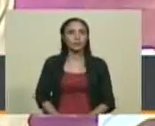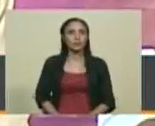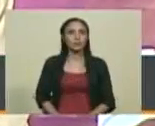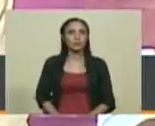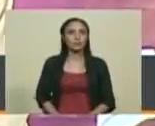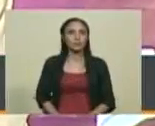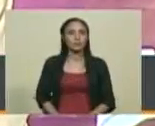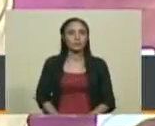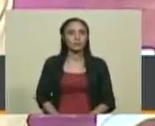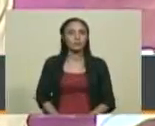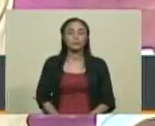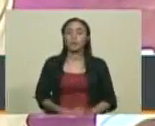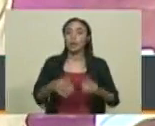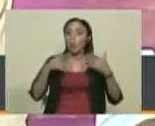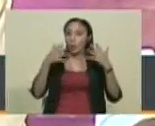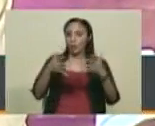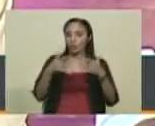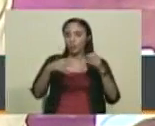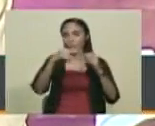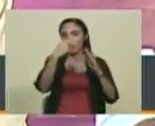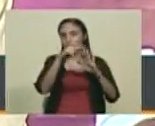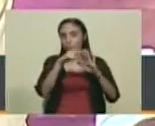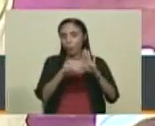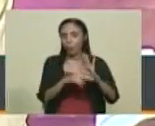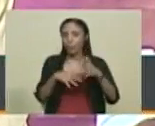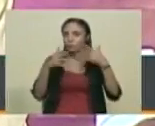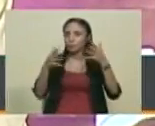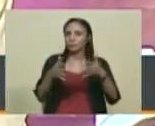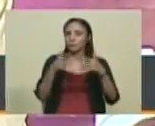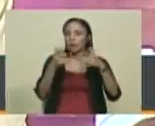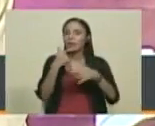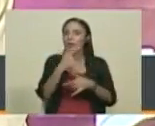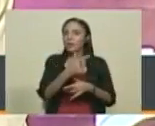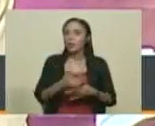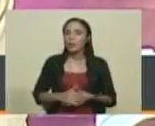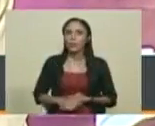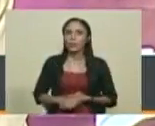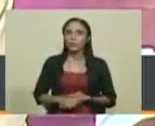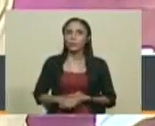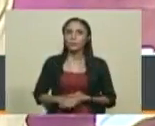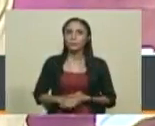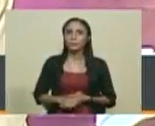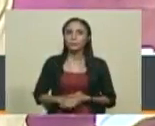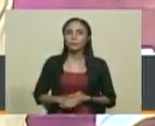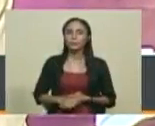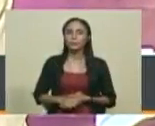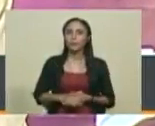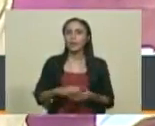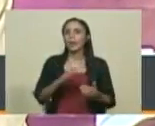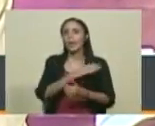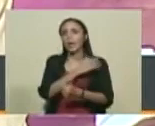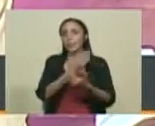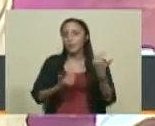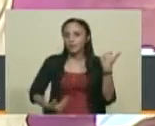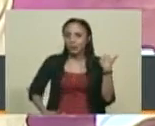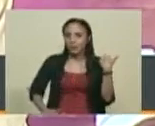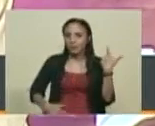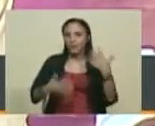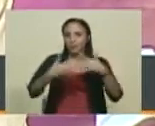con las orientaciones que ha dicho el compañero presidente Manuel